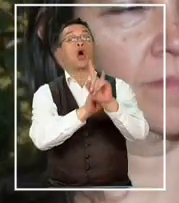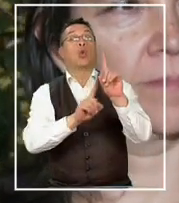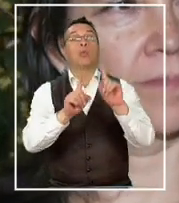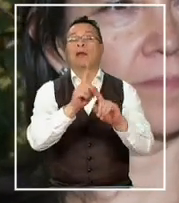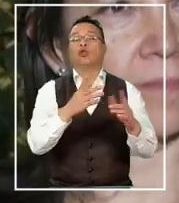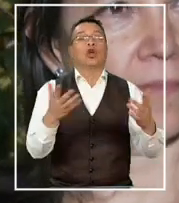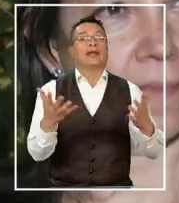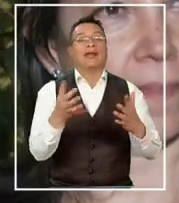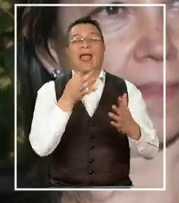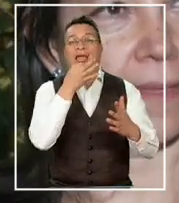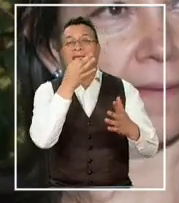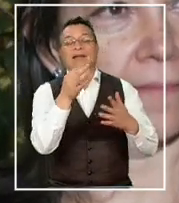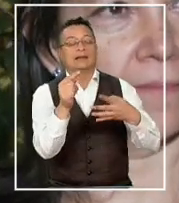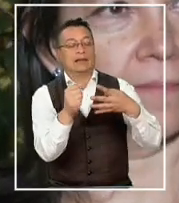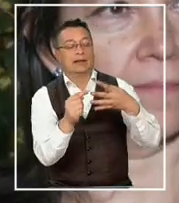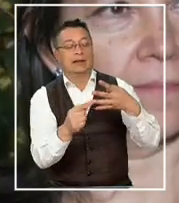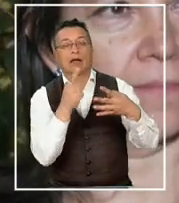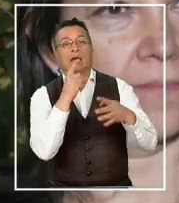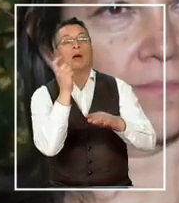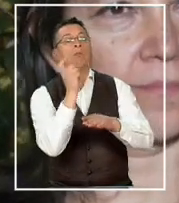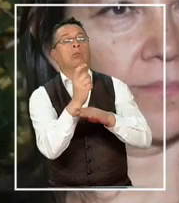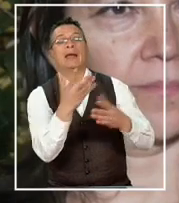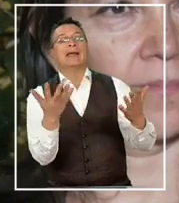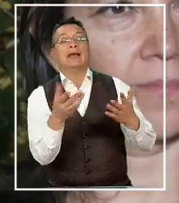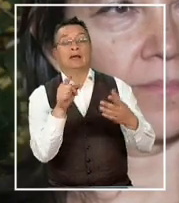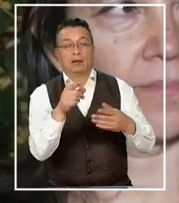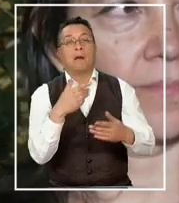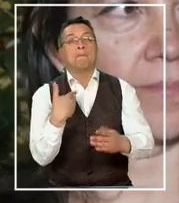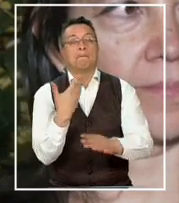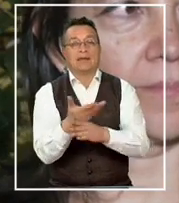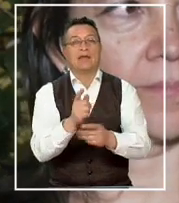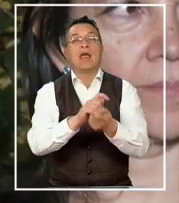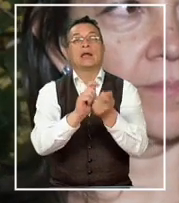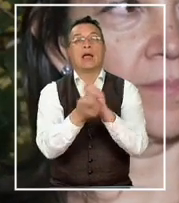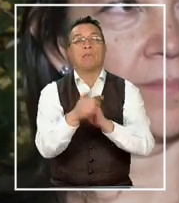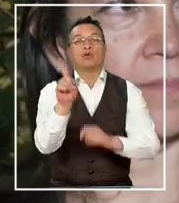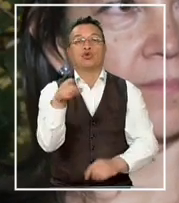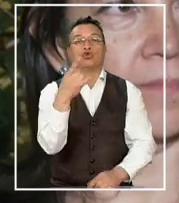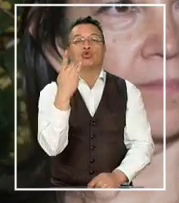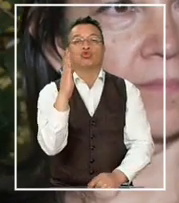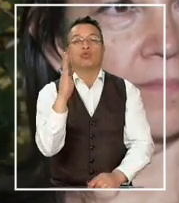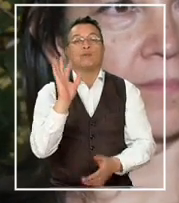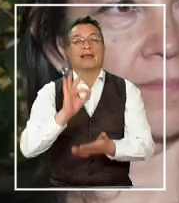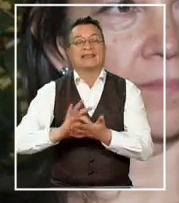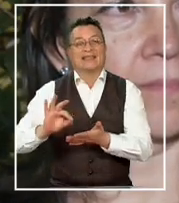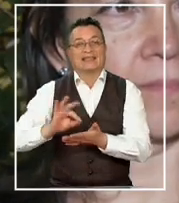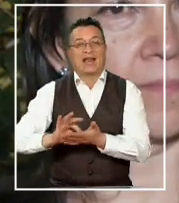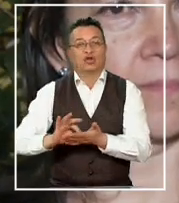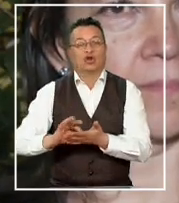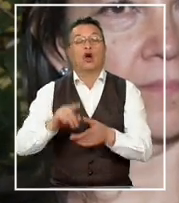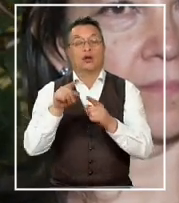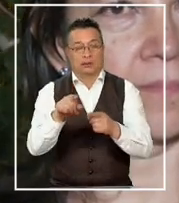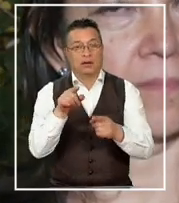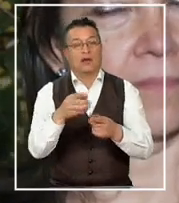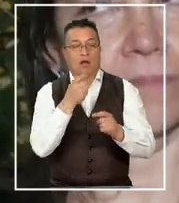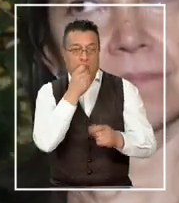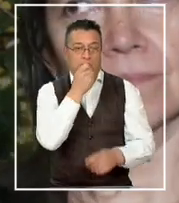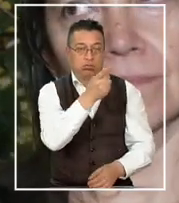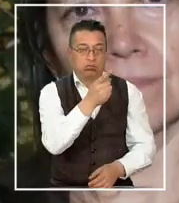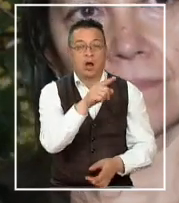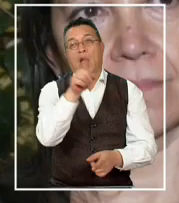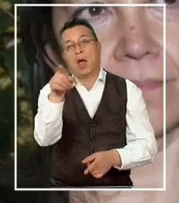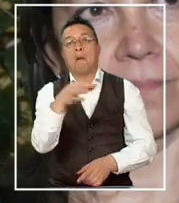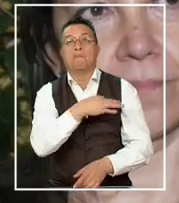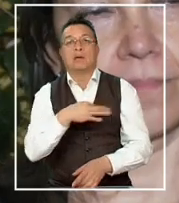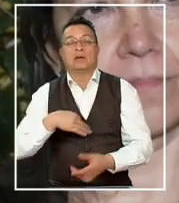utilizado es la exigencia de un cambio de subsecretario. Y en razón de eso se fundamenta una acusación contra la